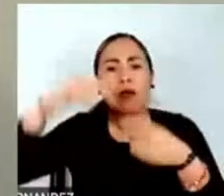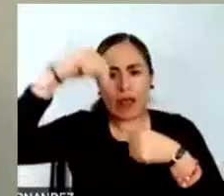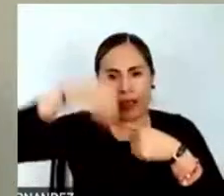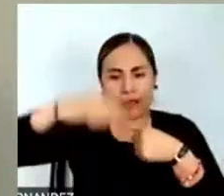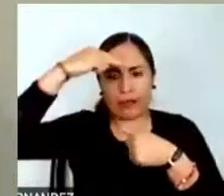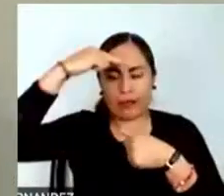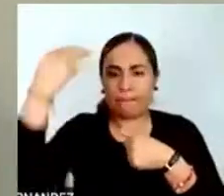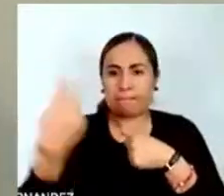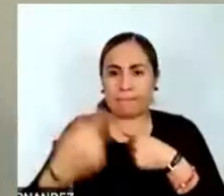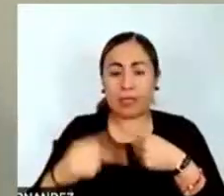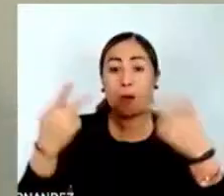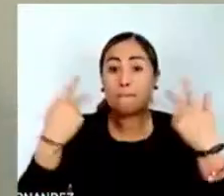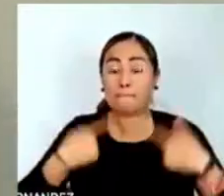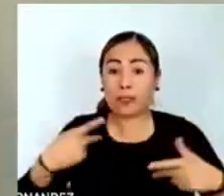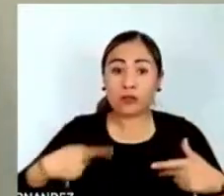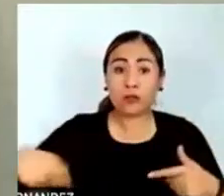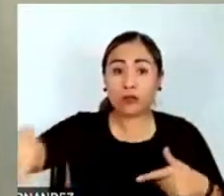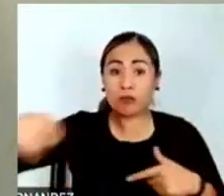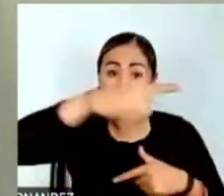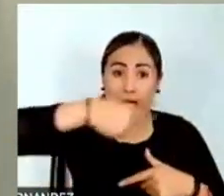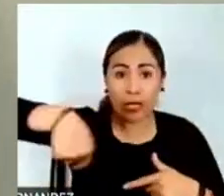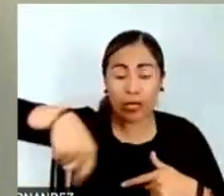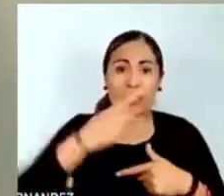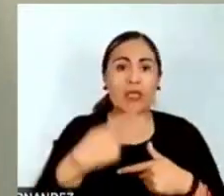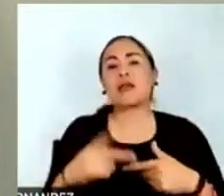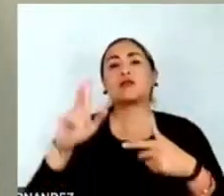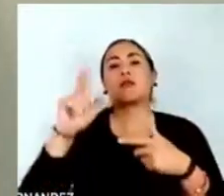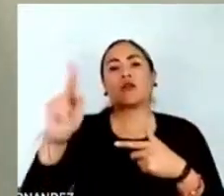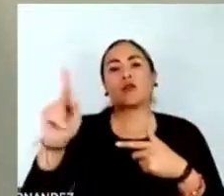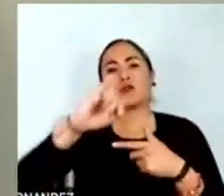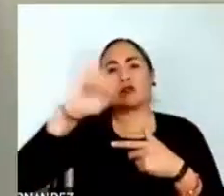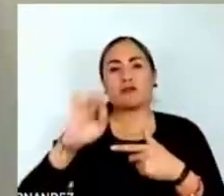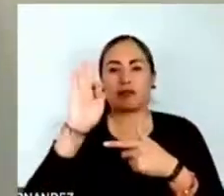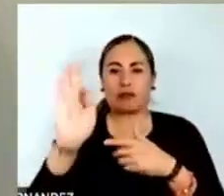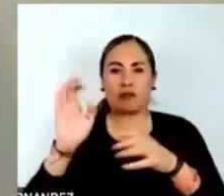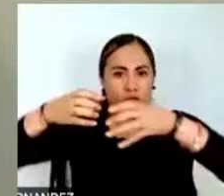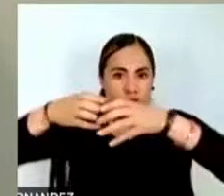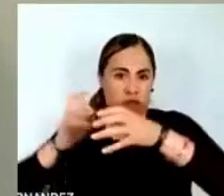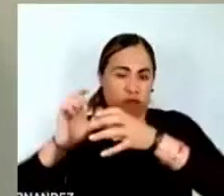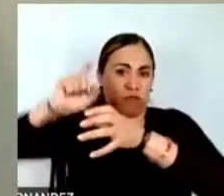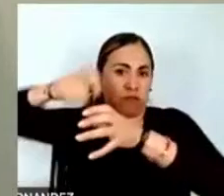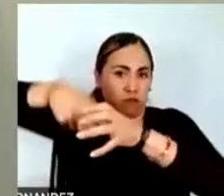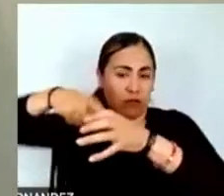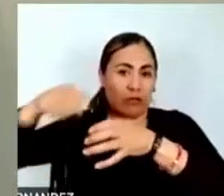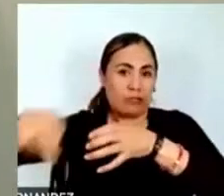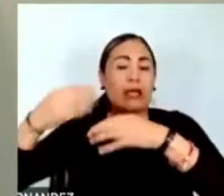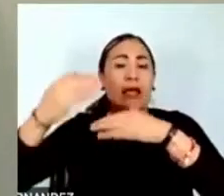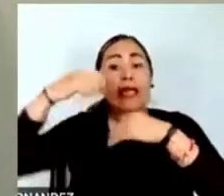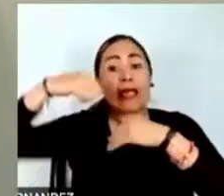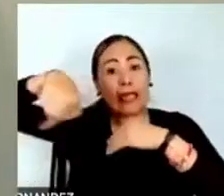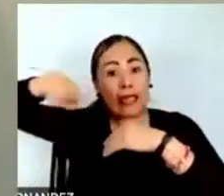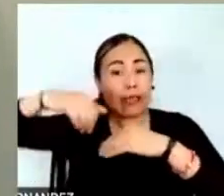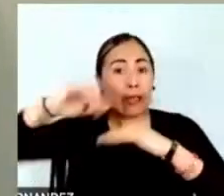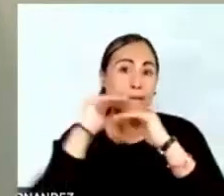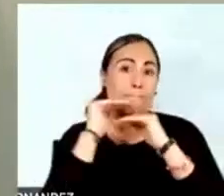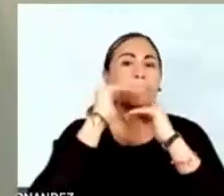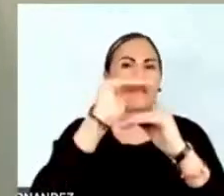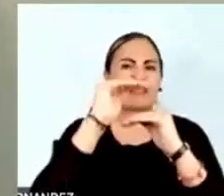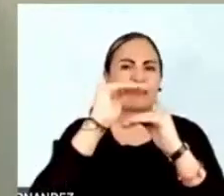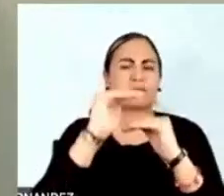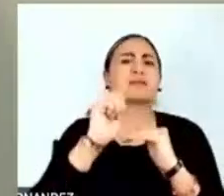que forman parte del Poder Judicial se encuentran limitadas en cuanto a la posibilidad de realizar otro